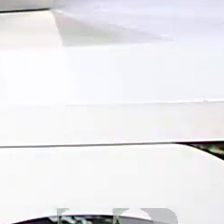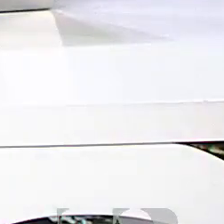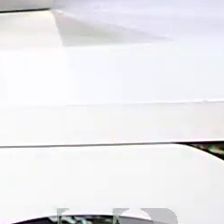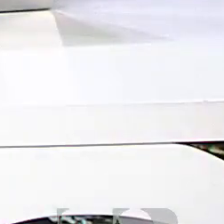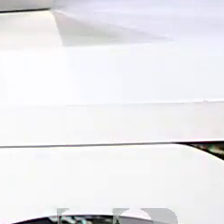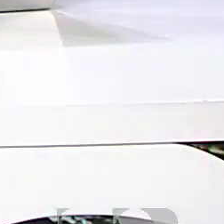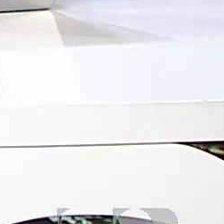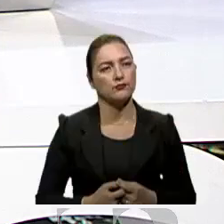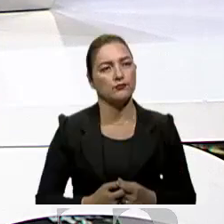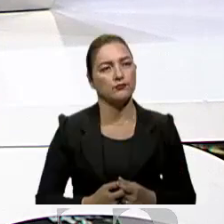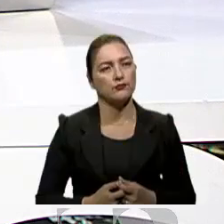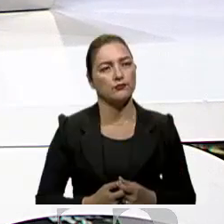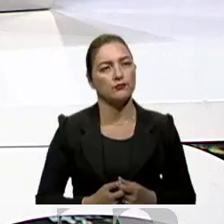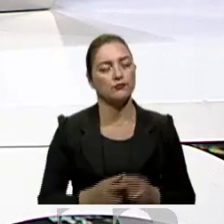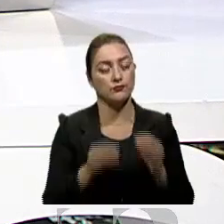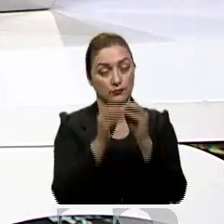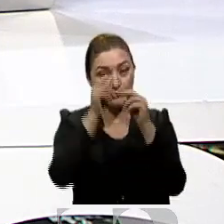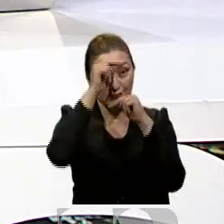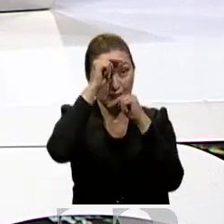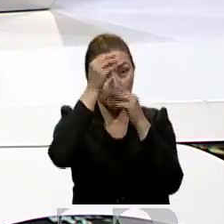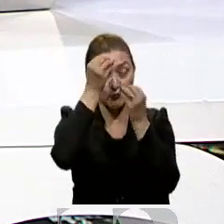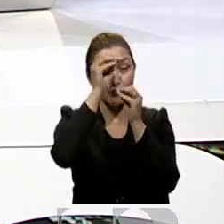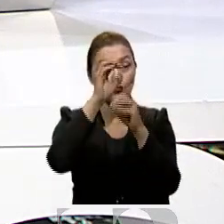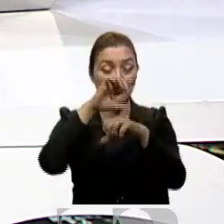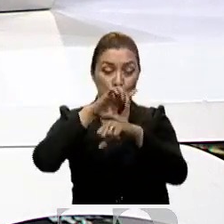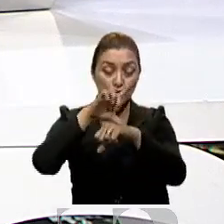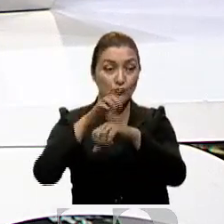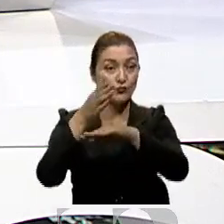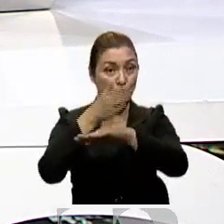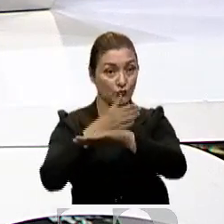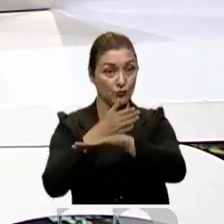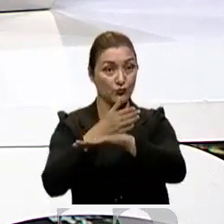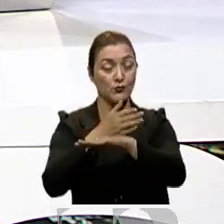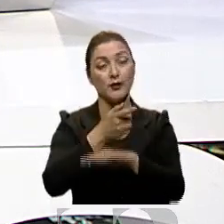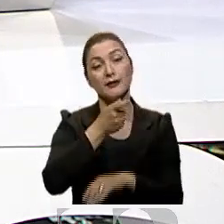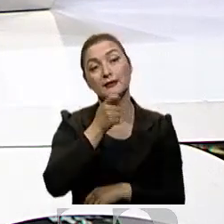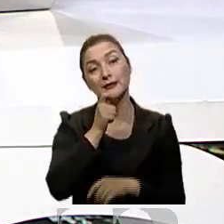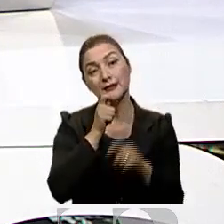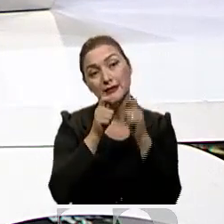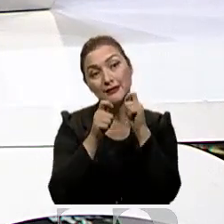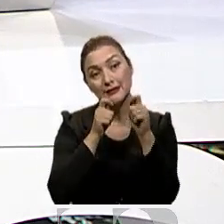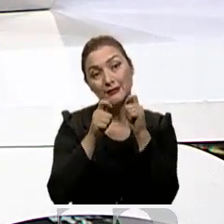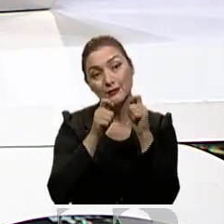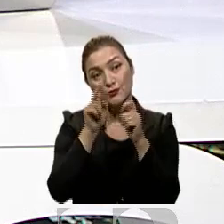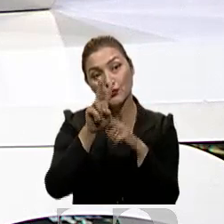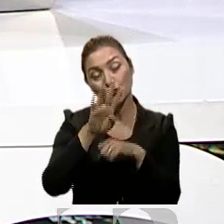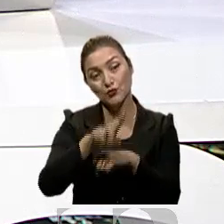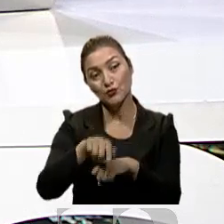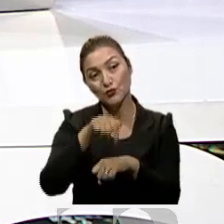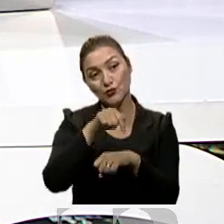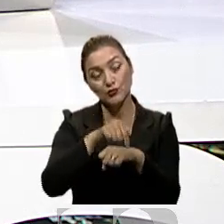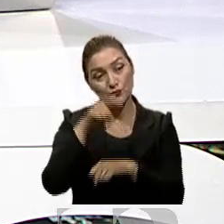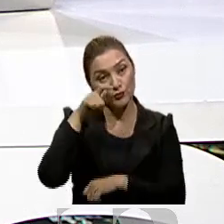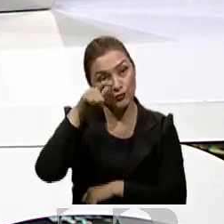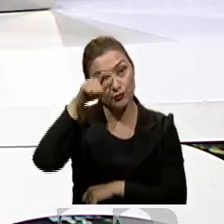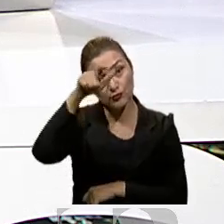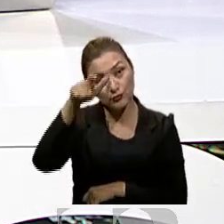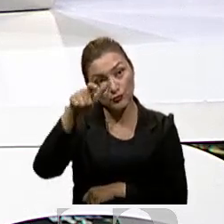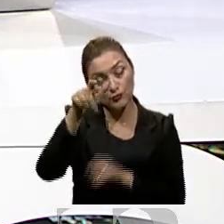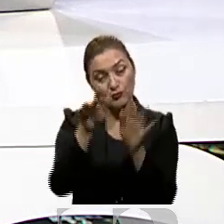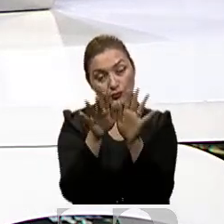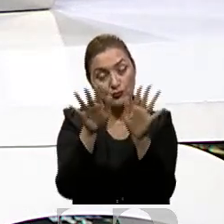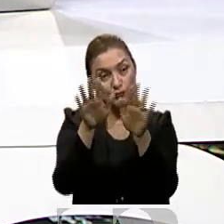Ya estamos de regreso para contarles que hace pocos minutos, en nuestro espacio de entrevistas de 24 horas, la fiscal general